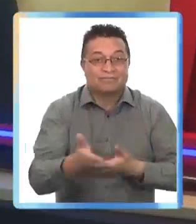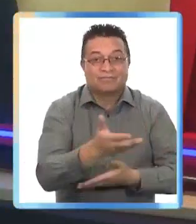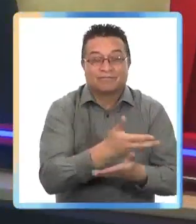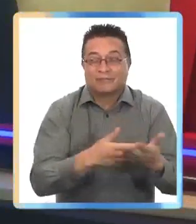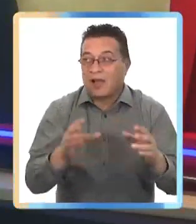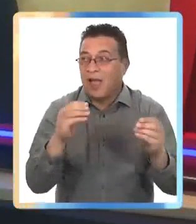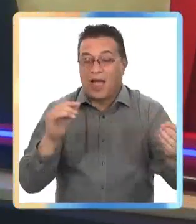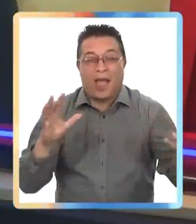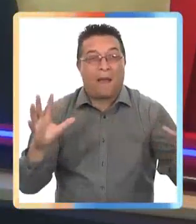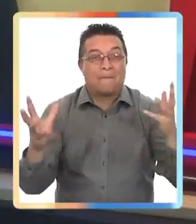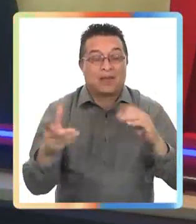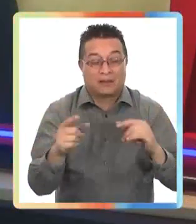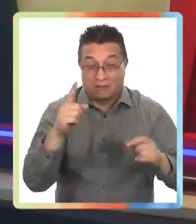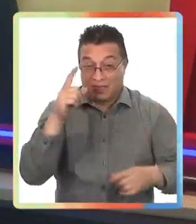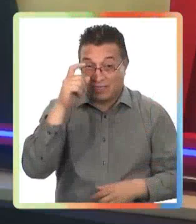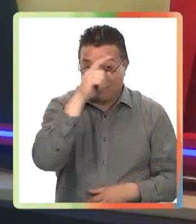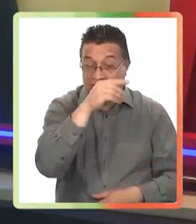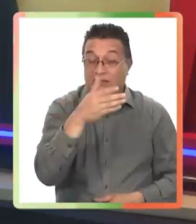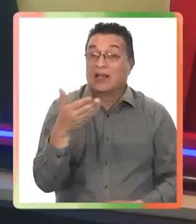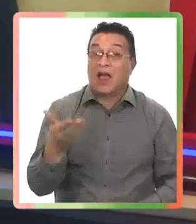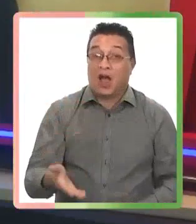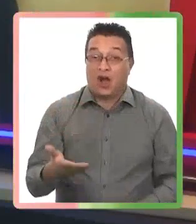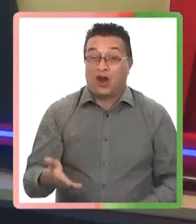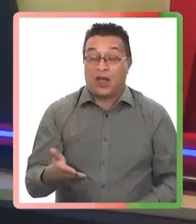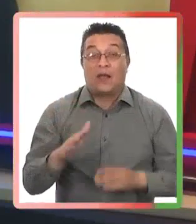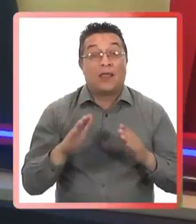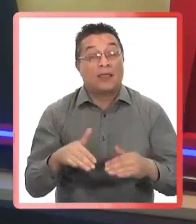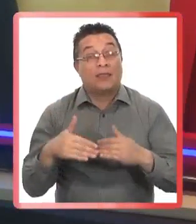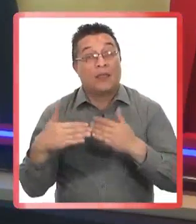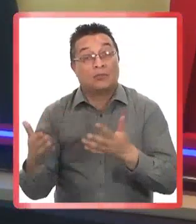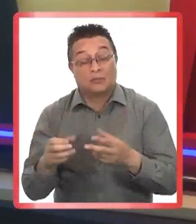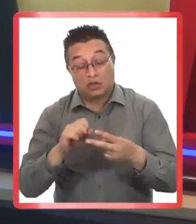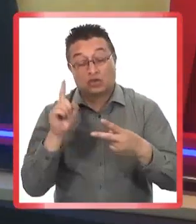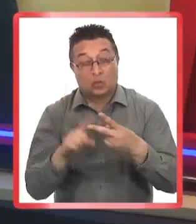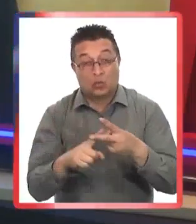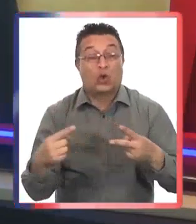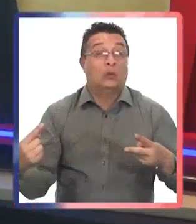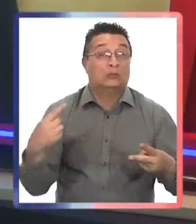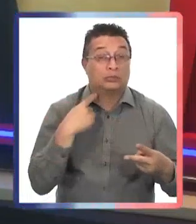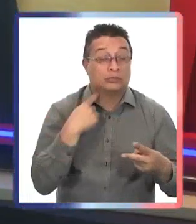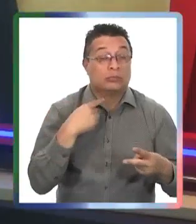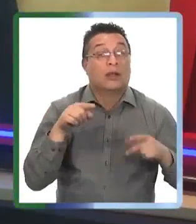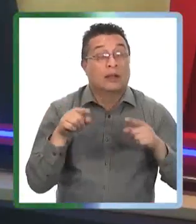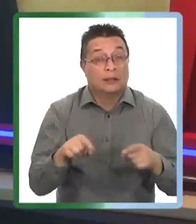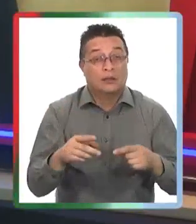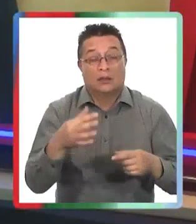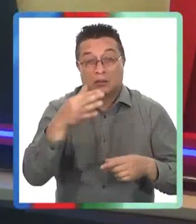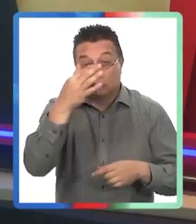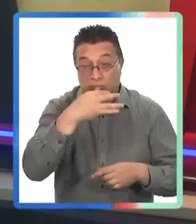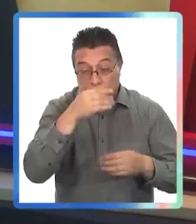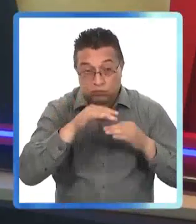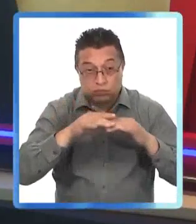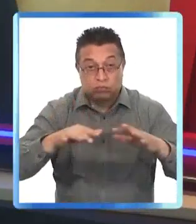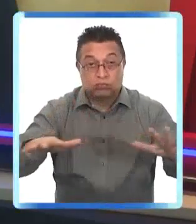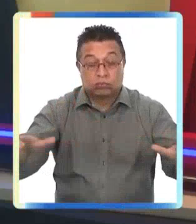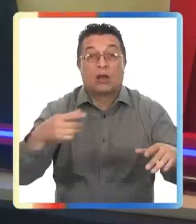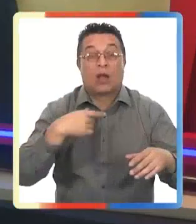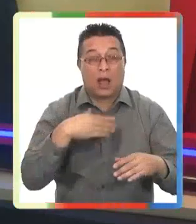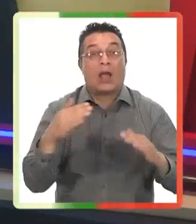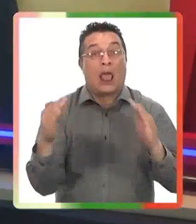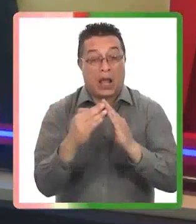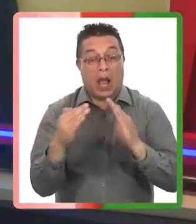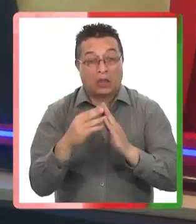complejo en estos días, pero luego nos llega este segundo mazazo que es, esta infección llega a las aves de traspatio, ¿verdad? ¿Y cómo entonces